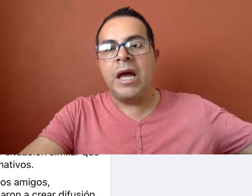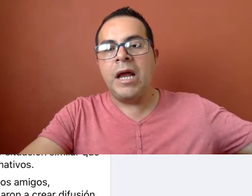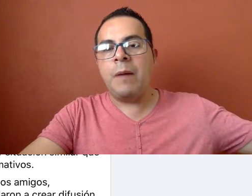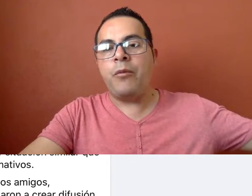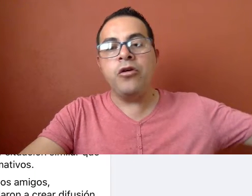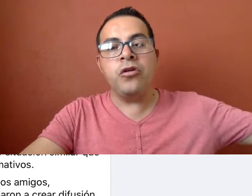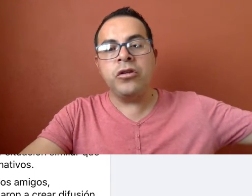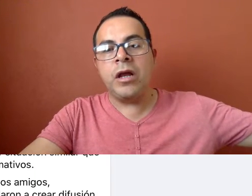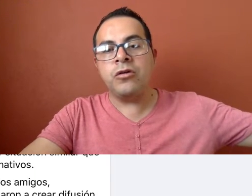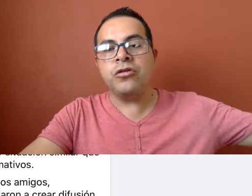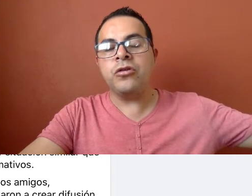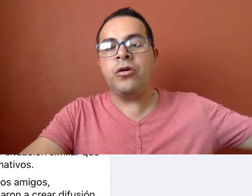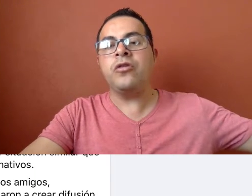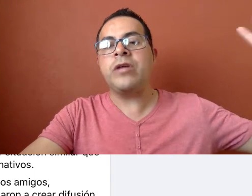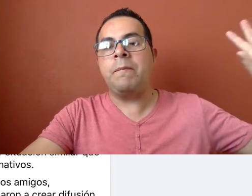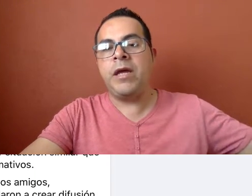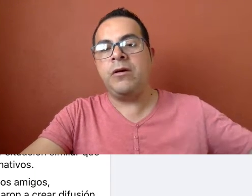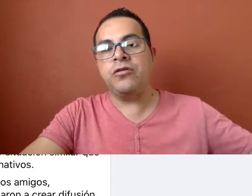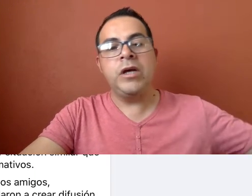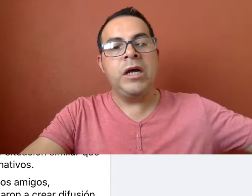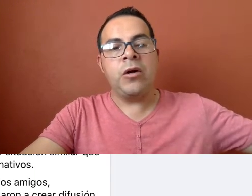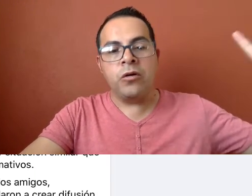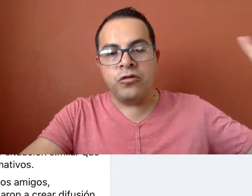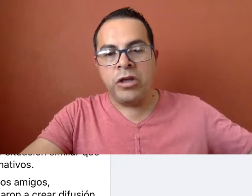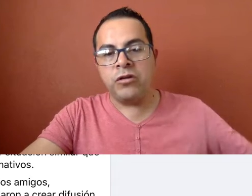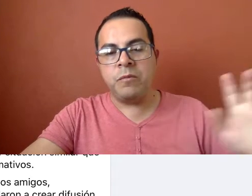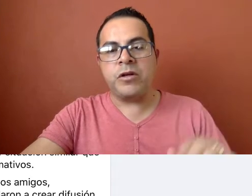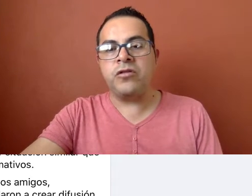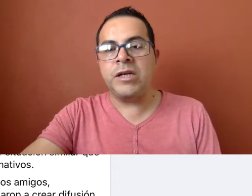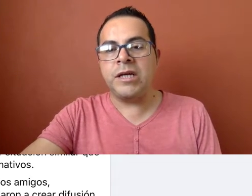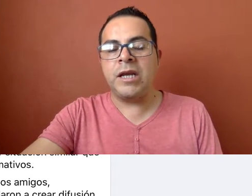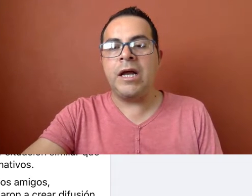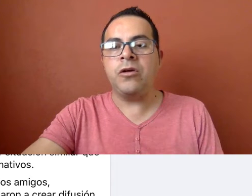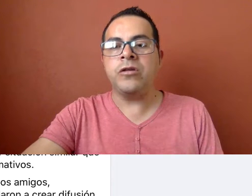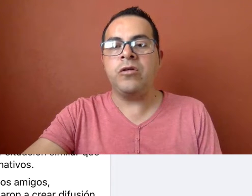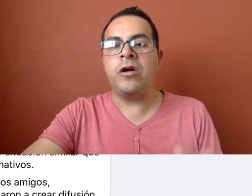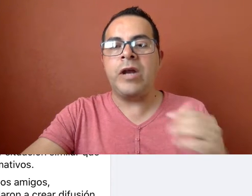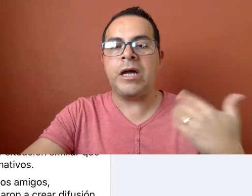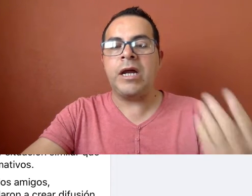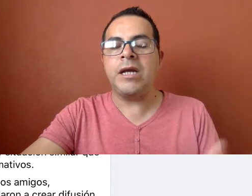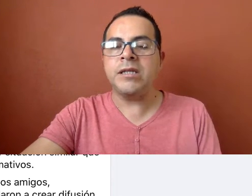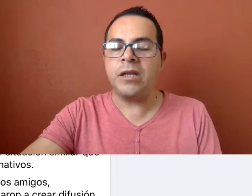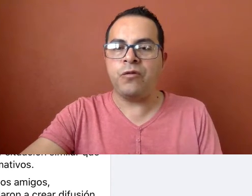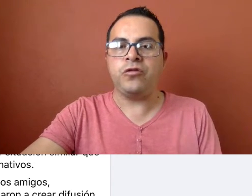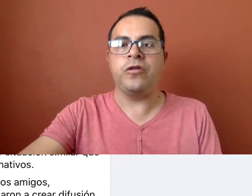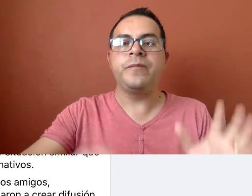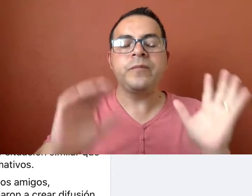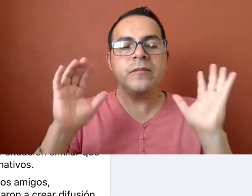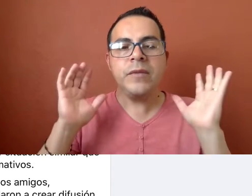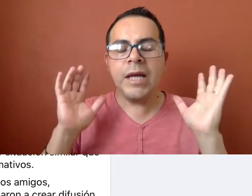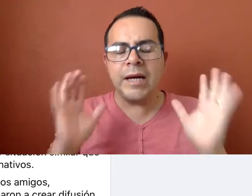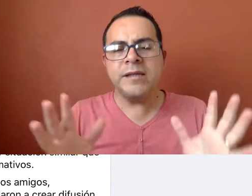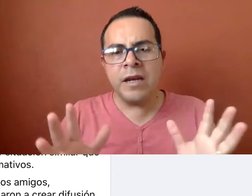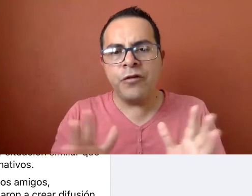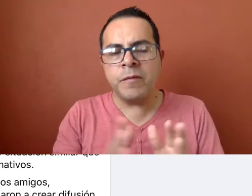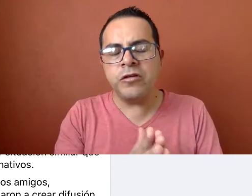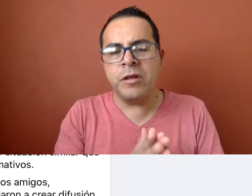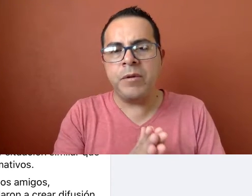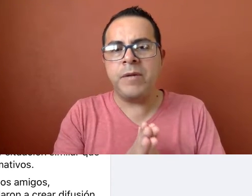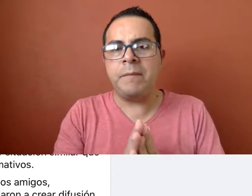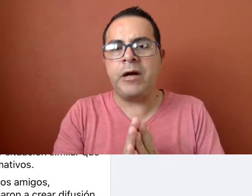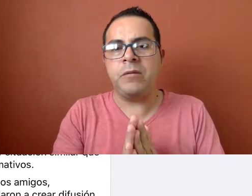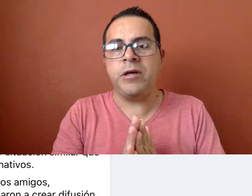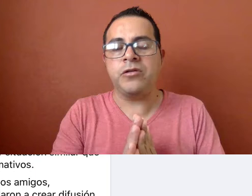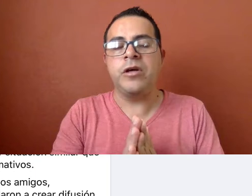infinitamente el apoyo de todos los amigos, conocidos y personas en general que nos ayudaron a crear esta difusión. Aquí está la